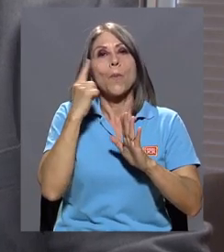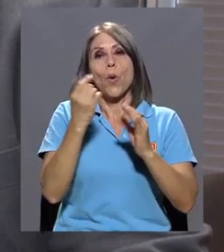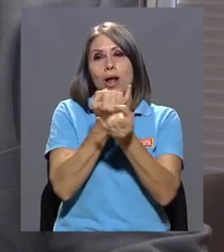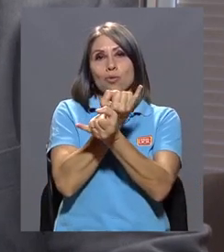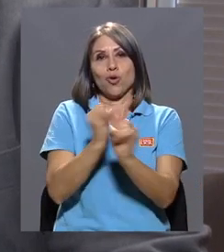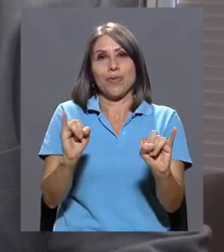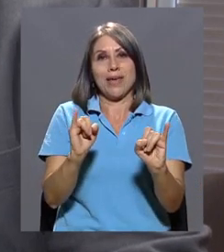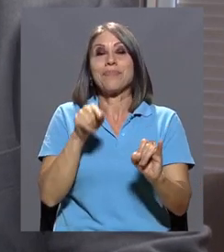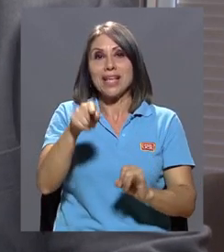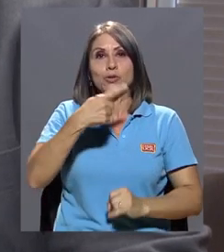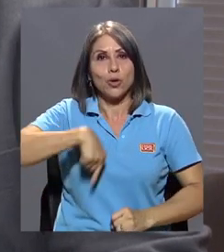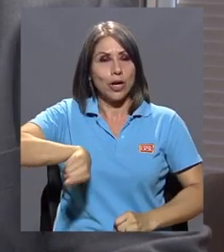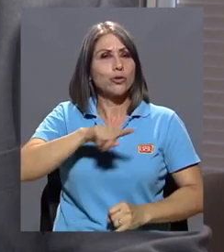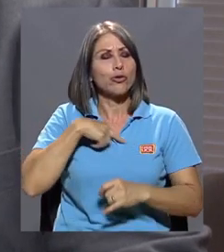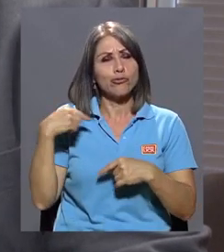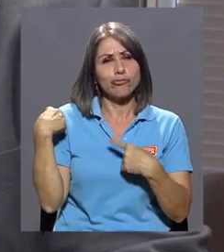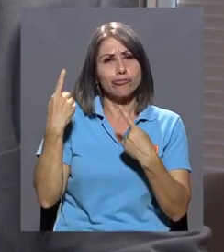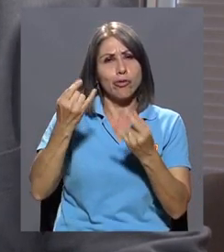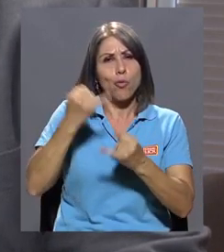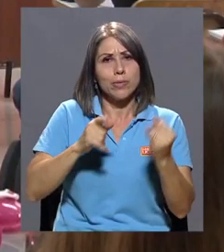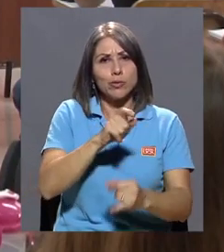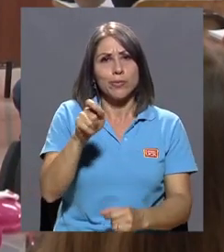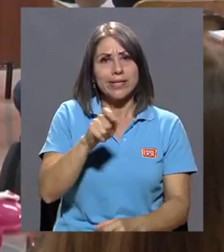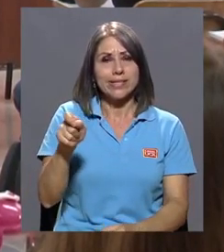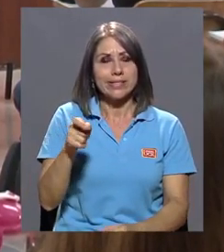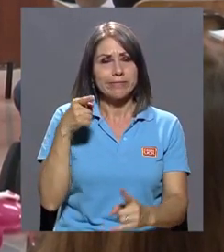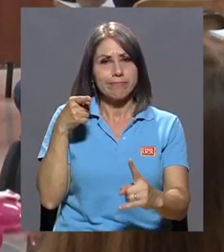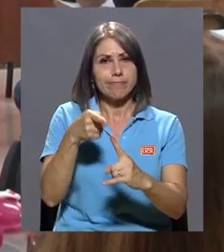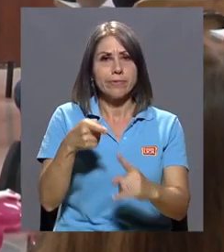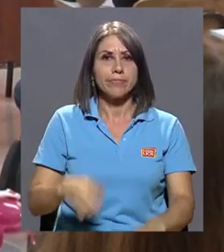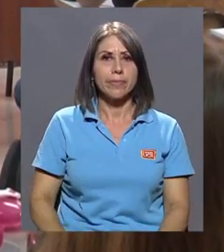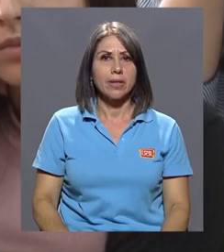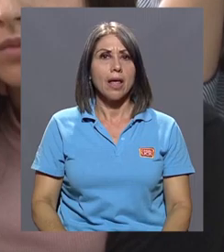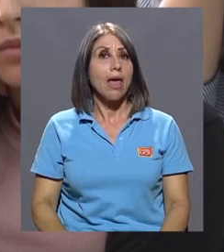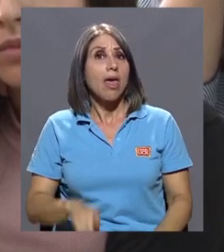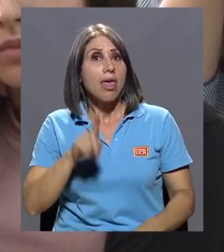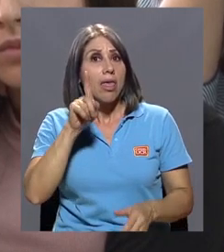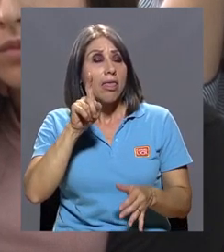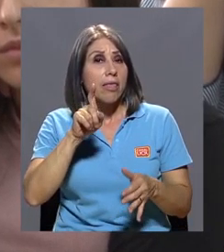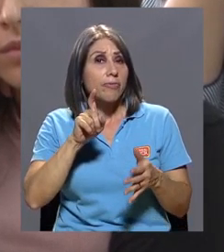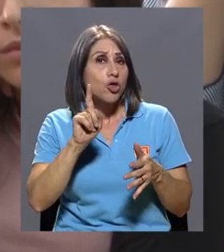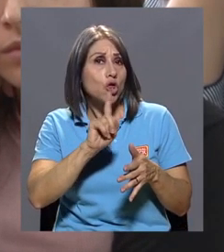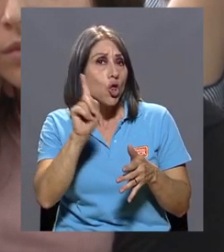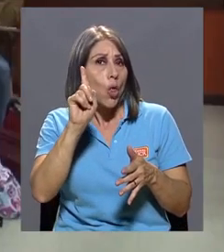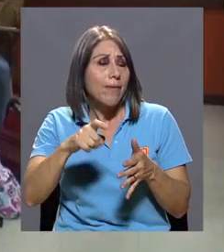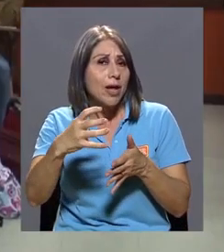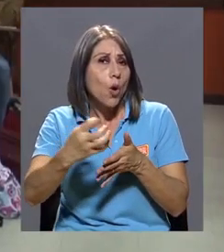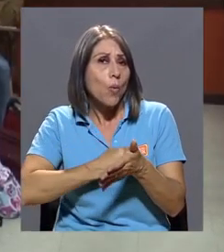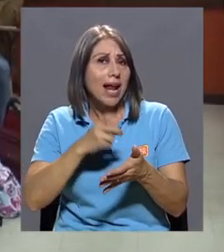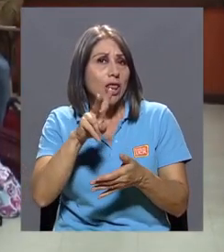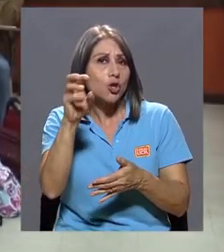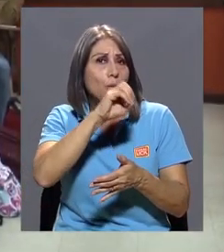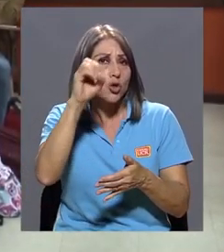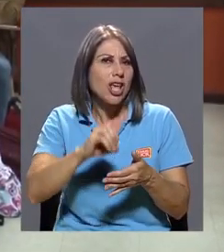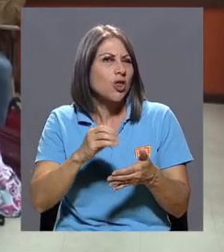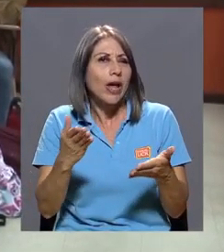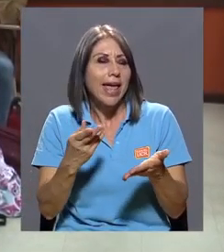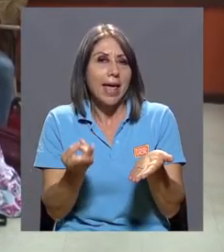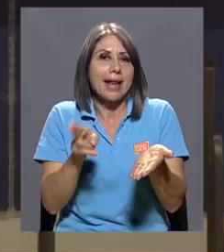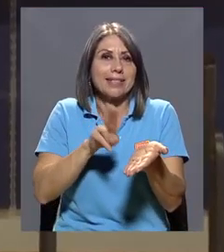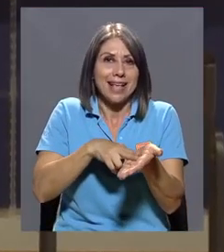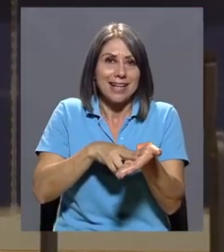y hasta la posición que hemos mantenido durante los últimos meses están exentos de cobrar el 2 por ciento los aranceles por matrícula y